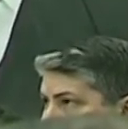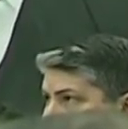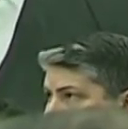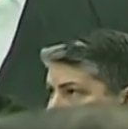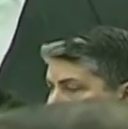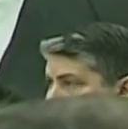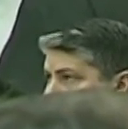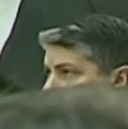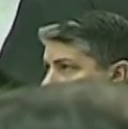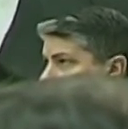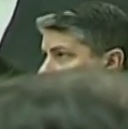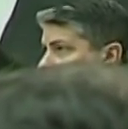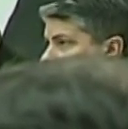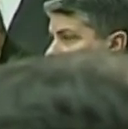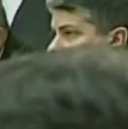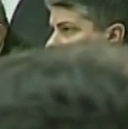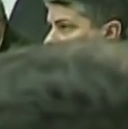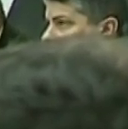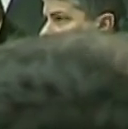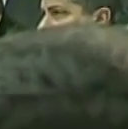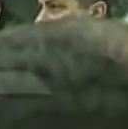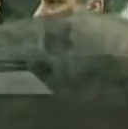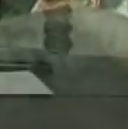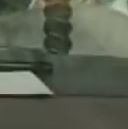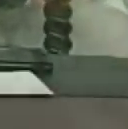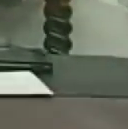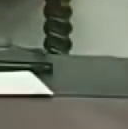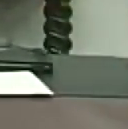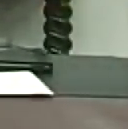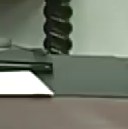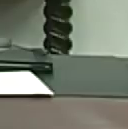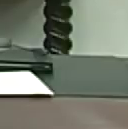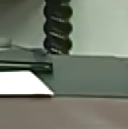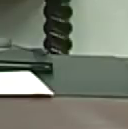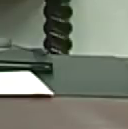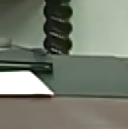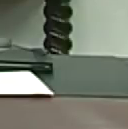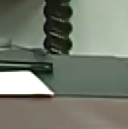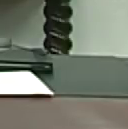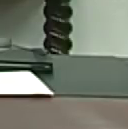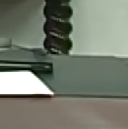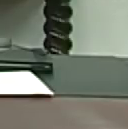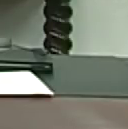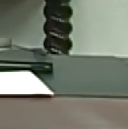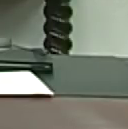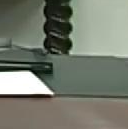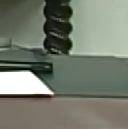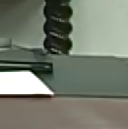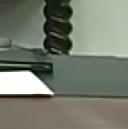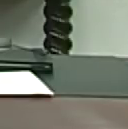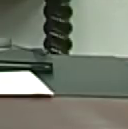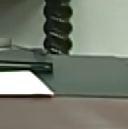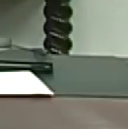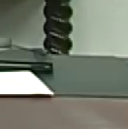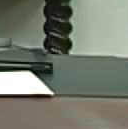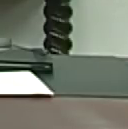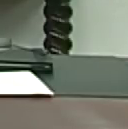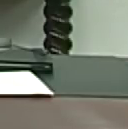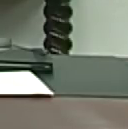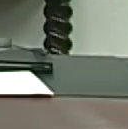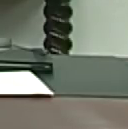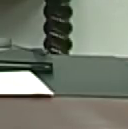Momentos estelares de dignidad, de justicia social, de bolivarianismo.